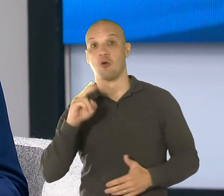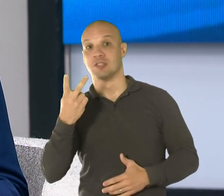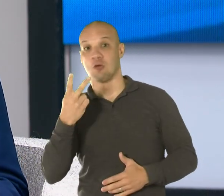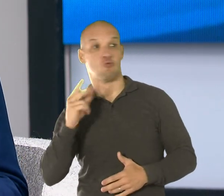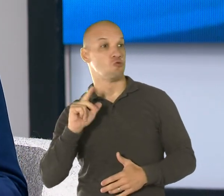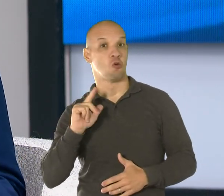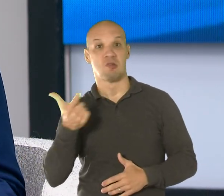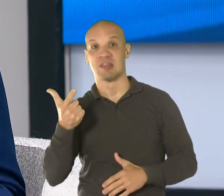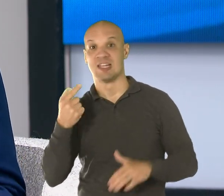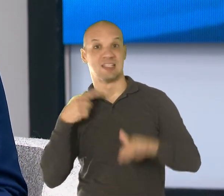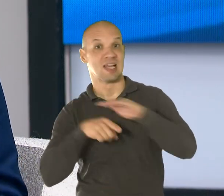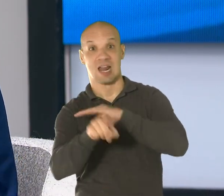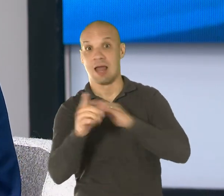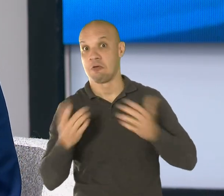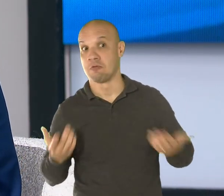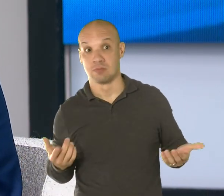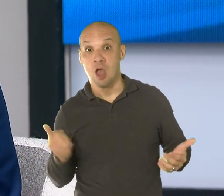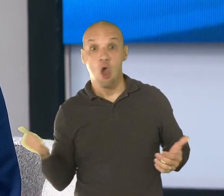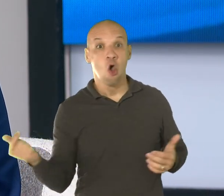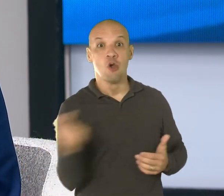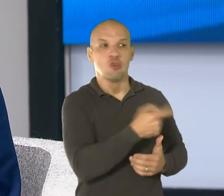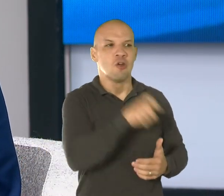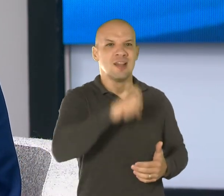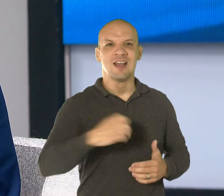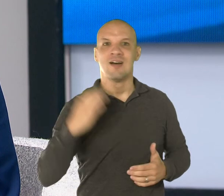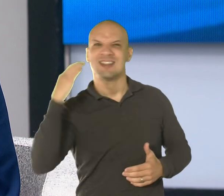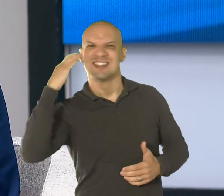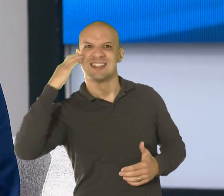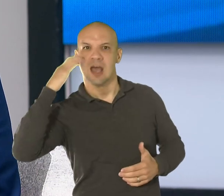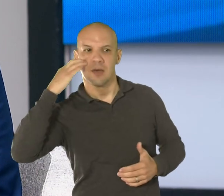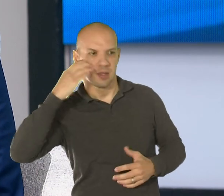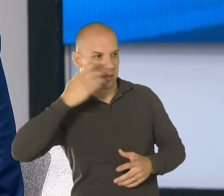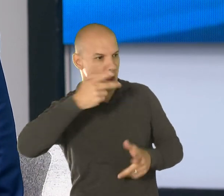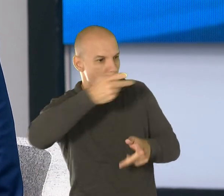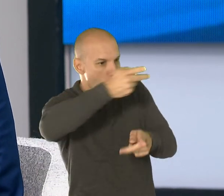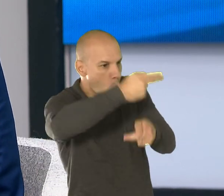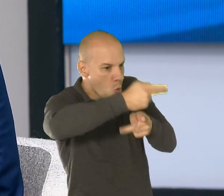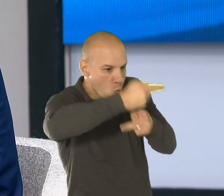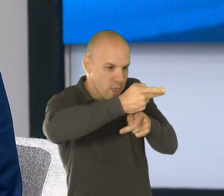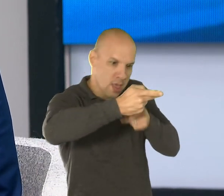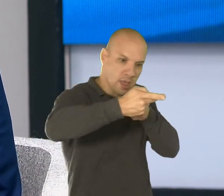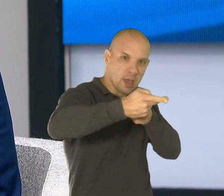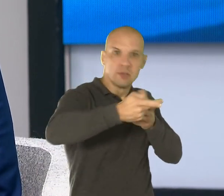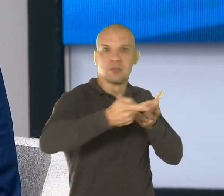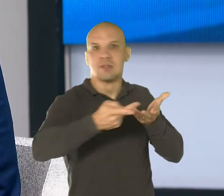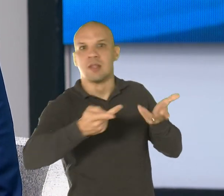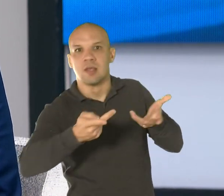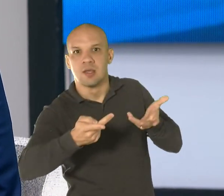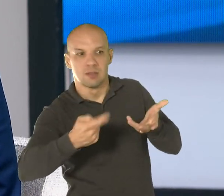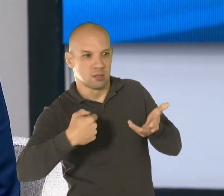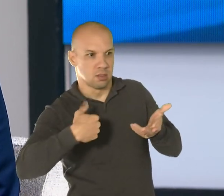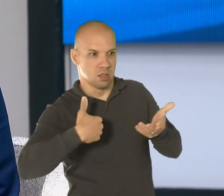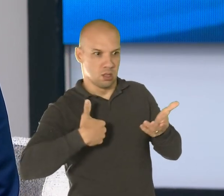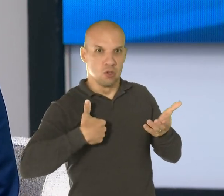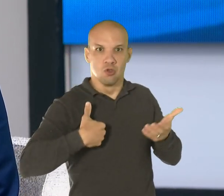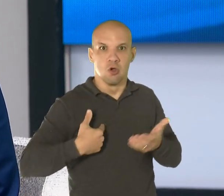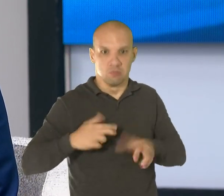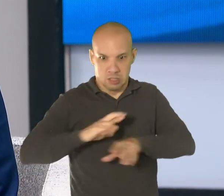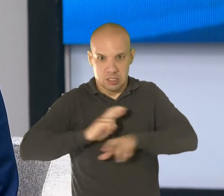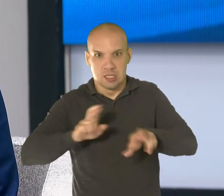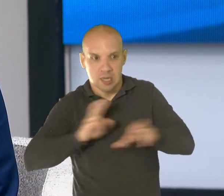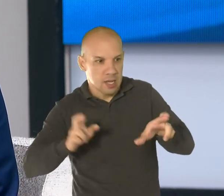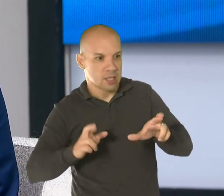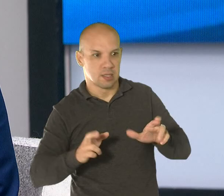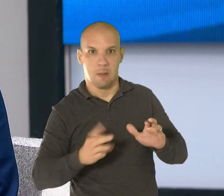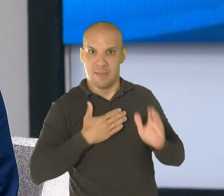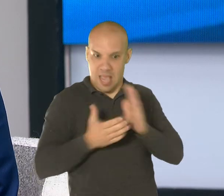la necesidad de conocer lo que es el cuidado, lo que es cómo yo puedo mejorar mis destrezas, cómo yo me puedo preparar para el próximo paso,